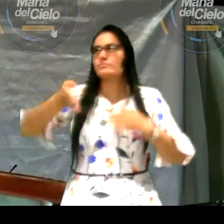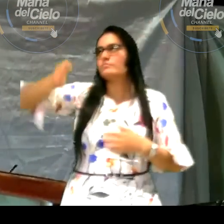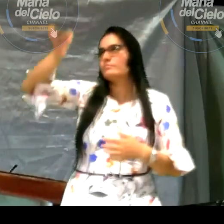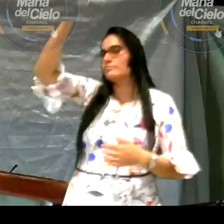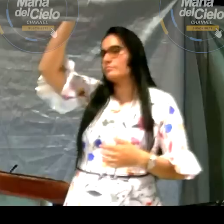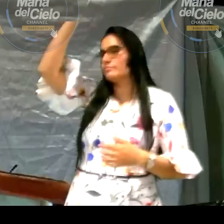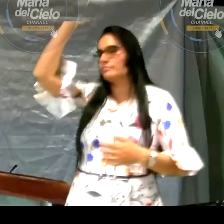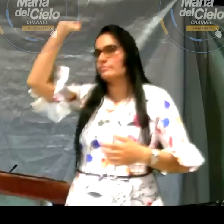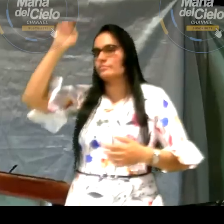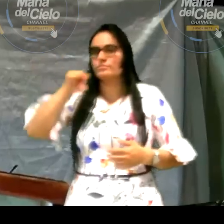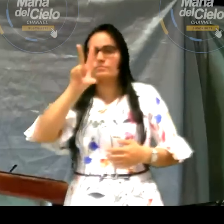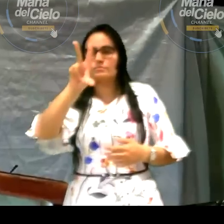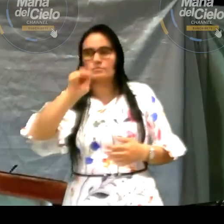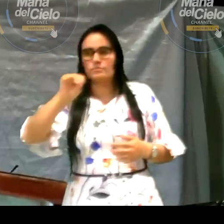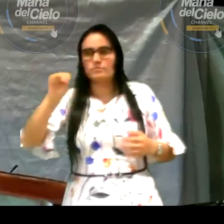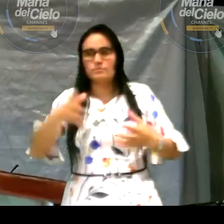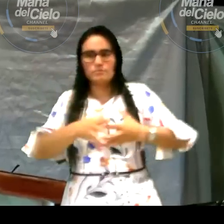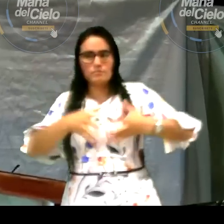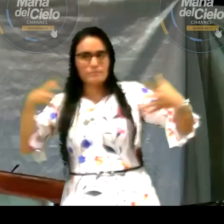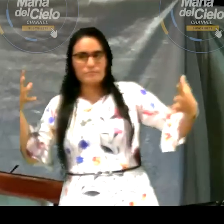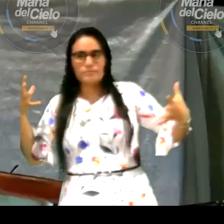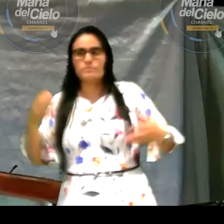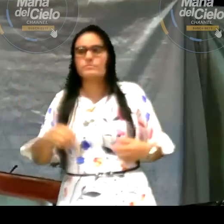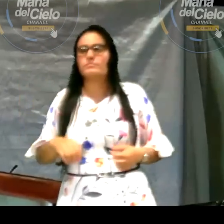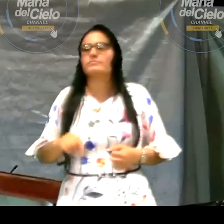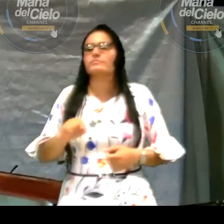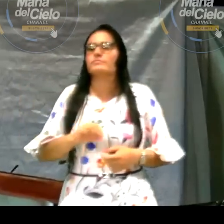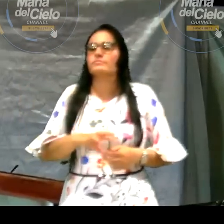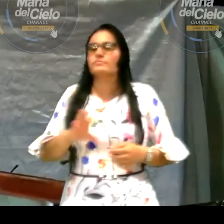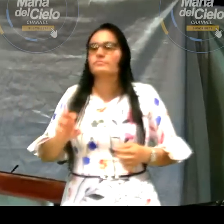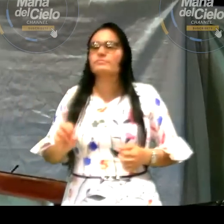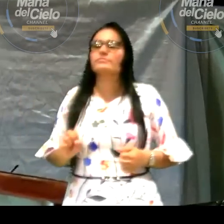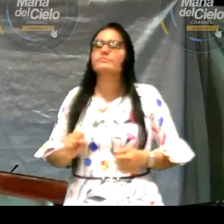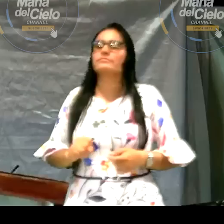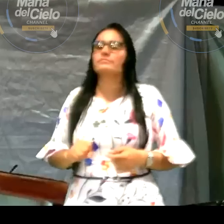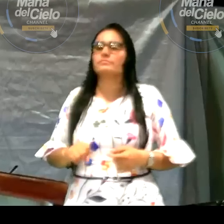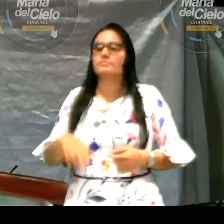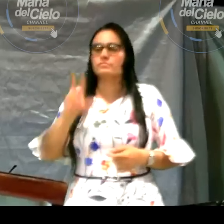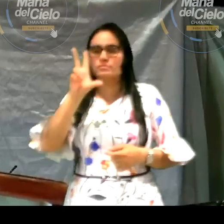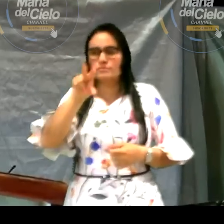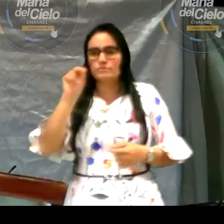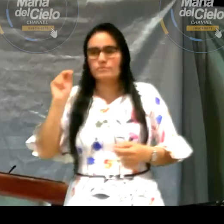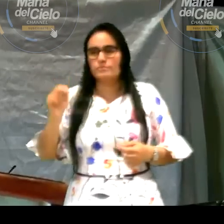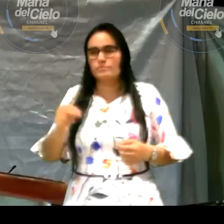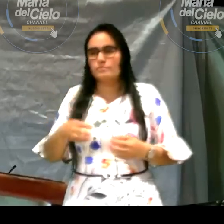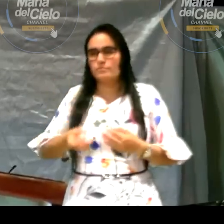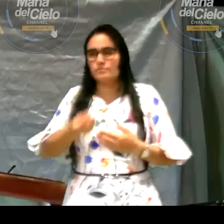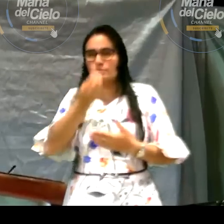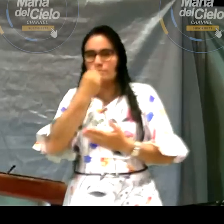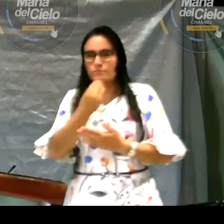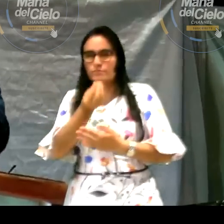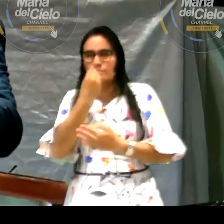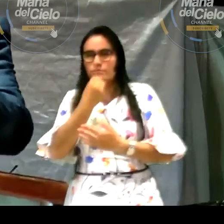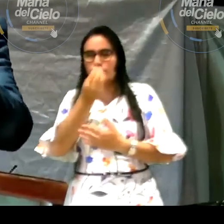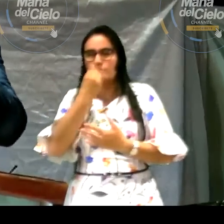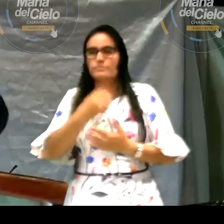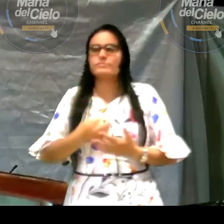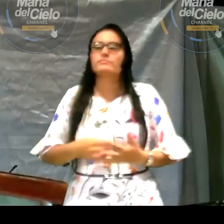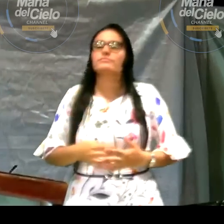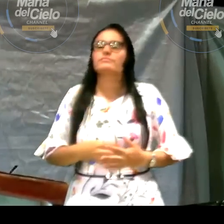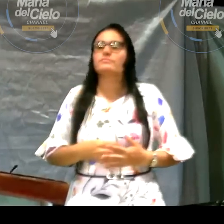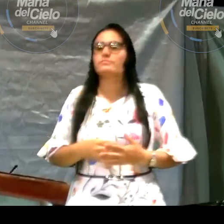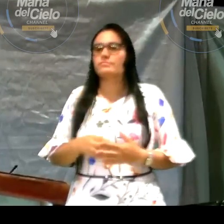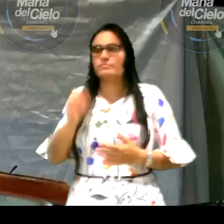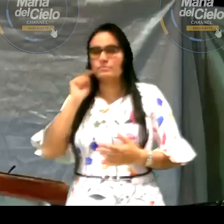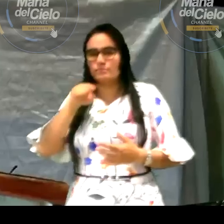grande nada. Humanamente no te puedo enviar pastillas, medicamentos, tratamiento, nada. Pero si usted